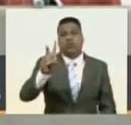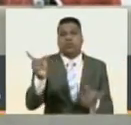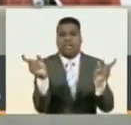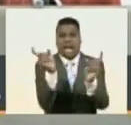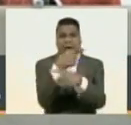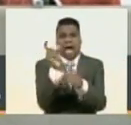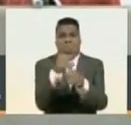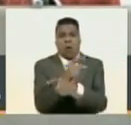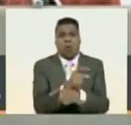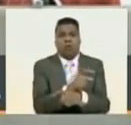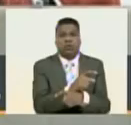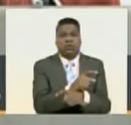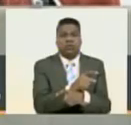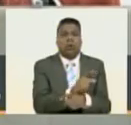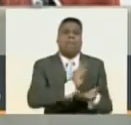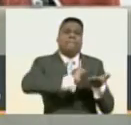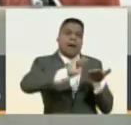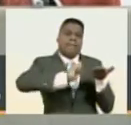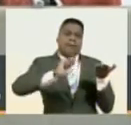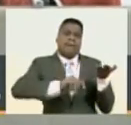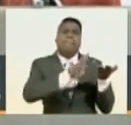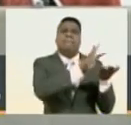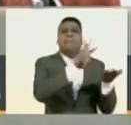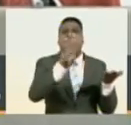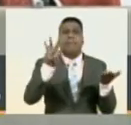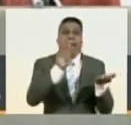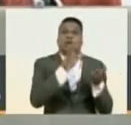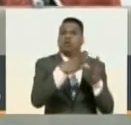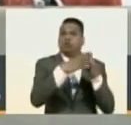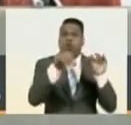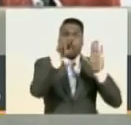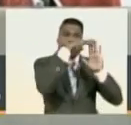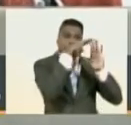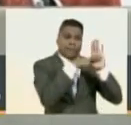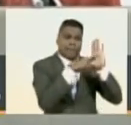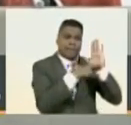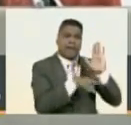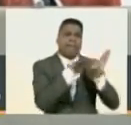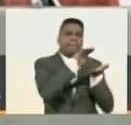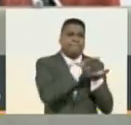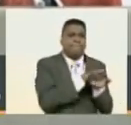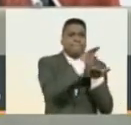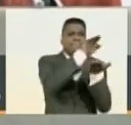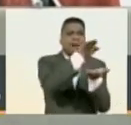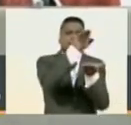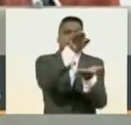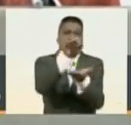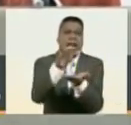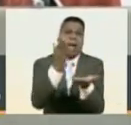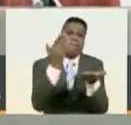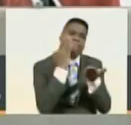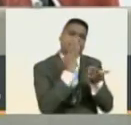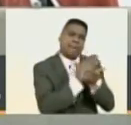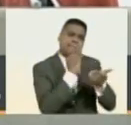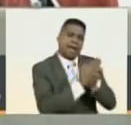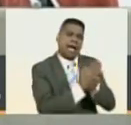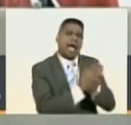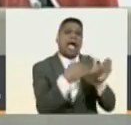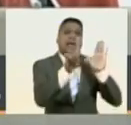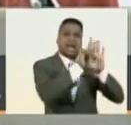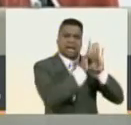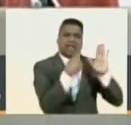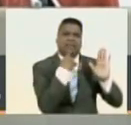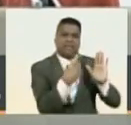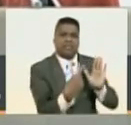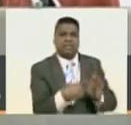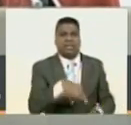estas postulaciones con todos los requisitos de rigor incluidos en la ley y en el reglamento, se hacen entre